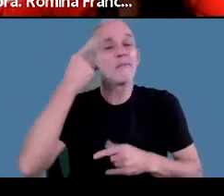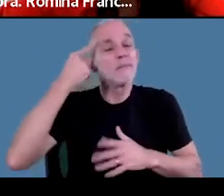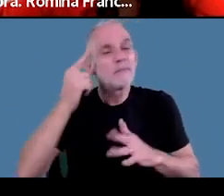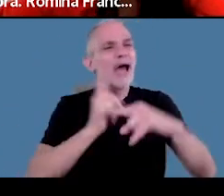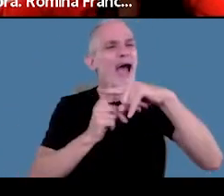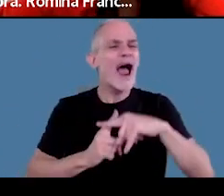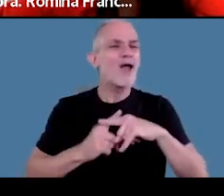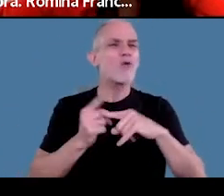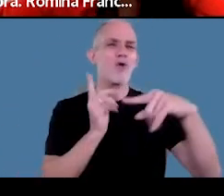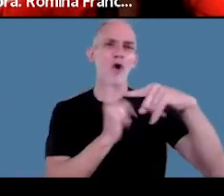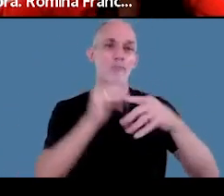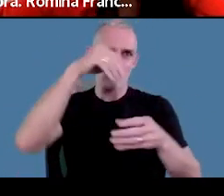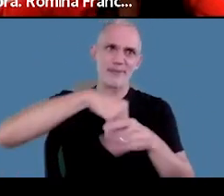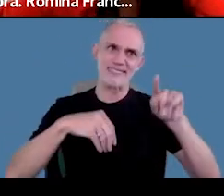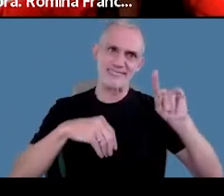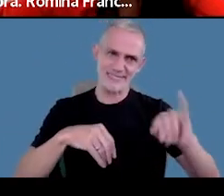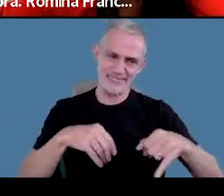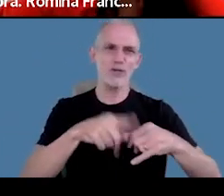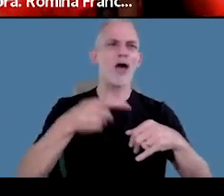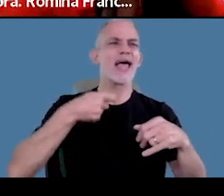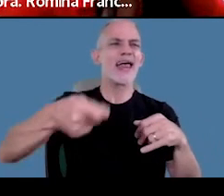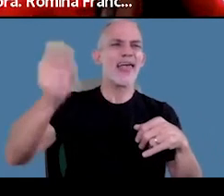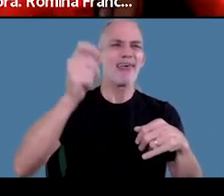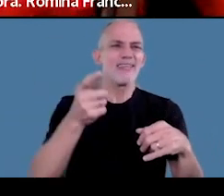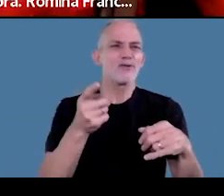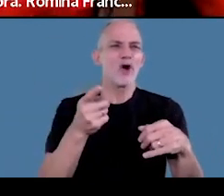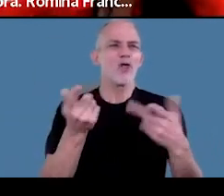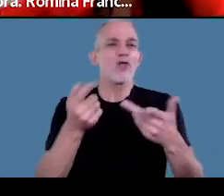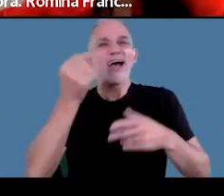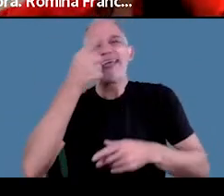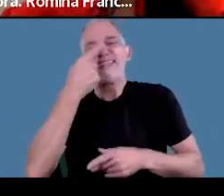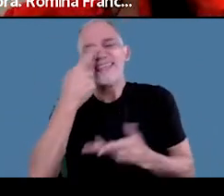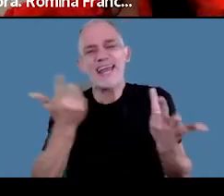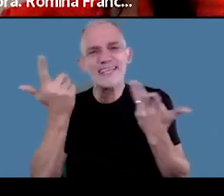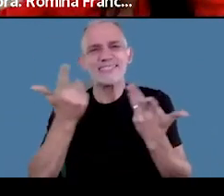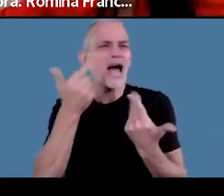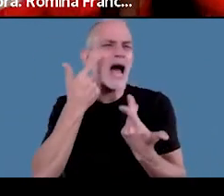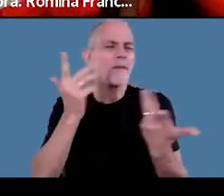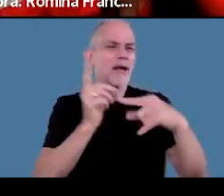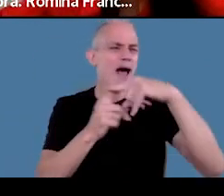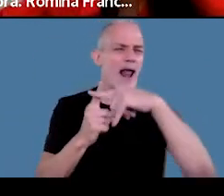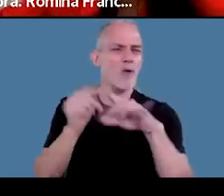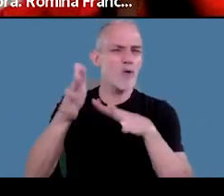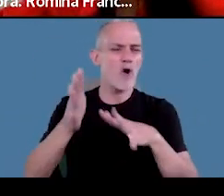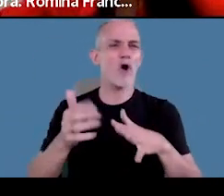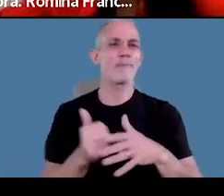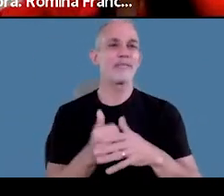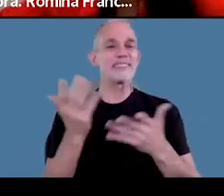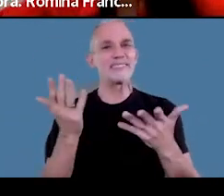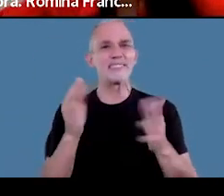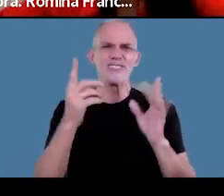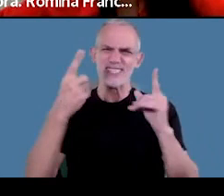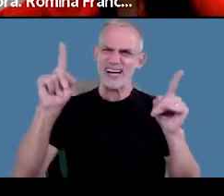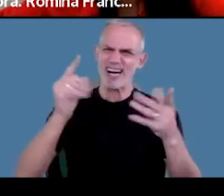ser computable solo el crédito, no el interés presunto. Esto quizás, bueno, es un poquito raro en